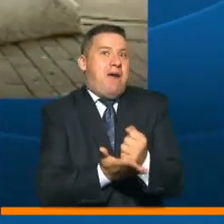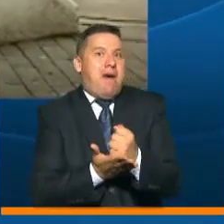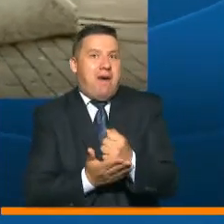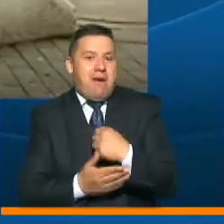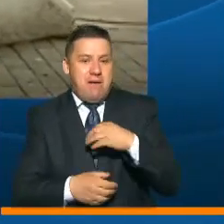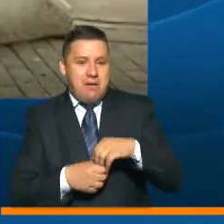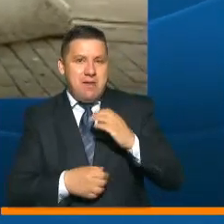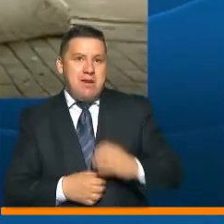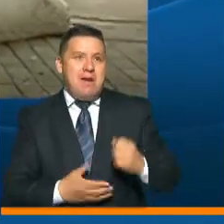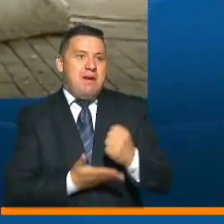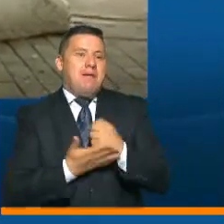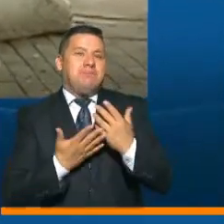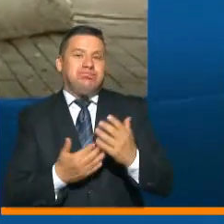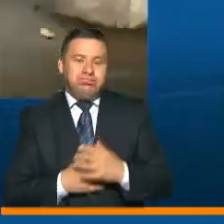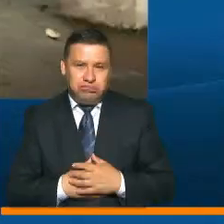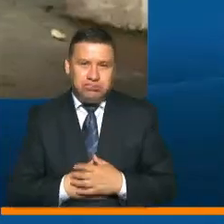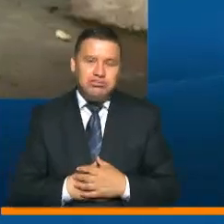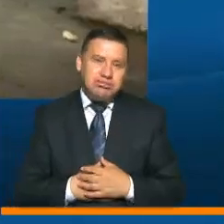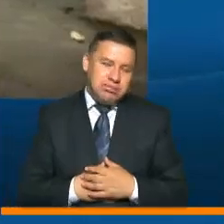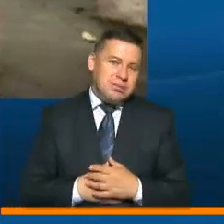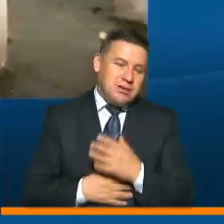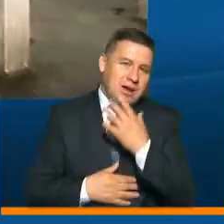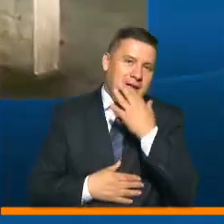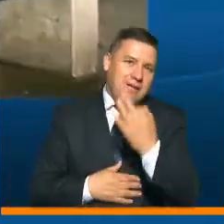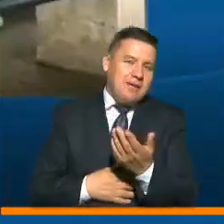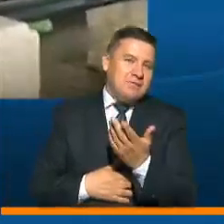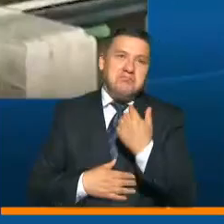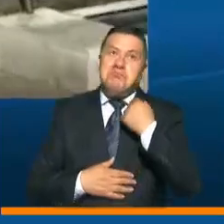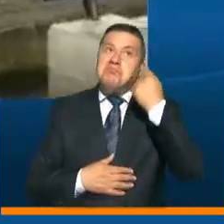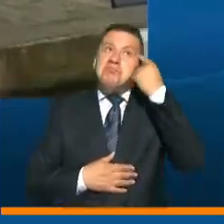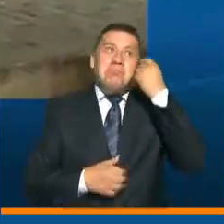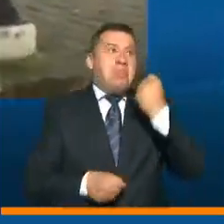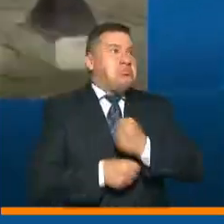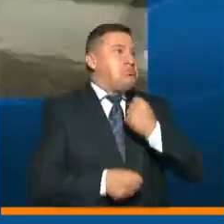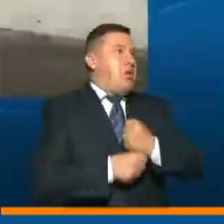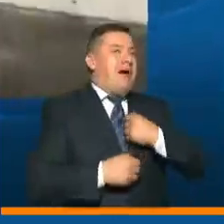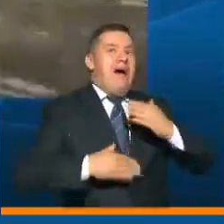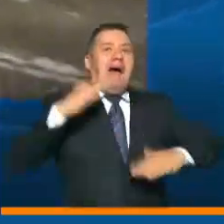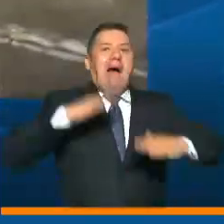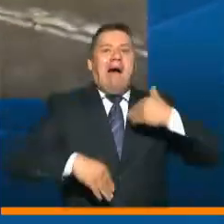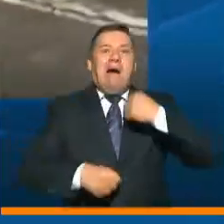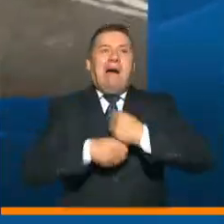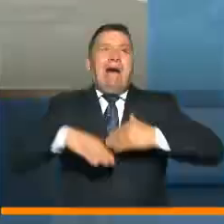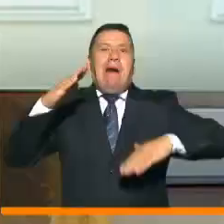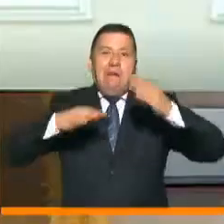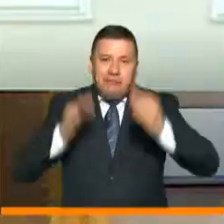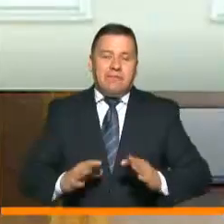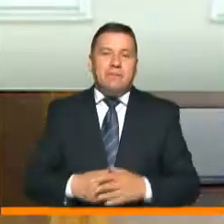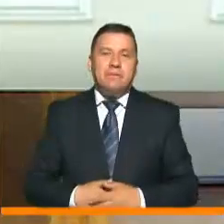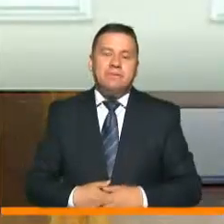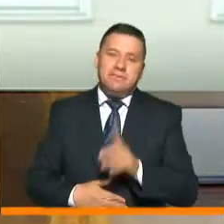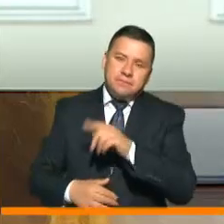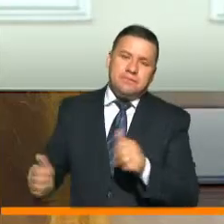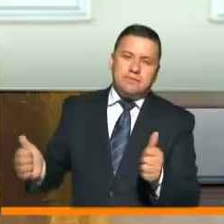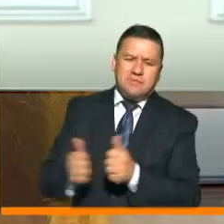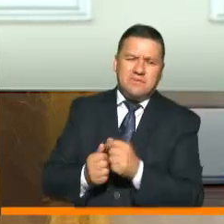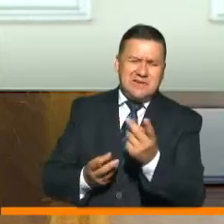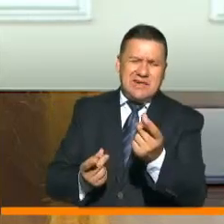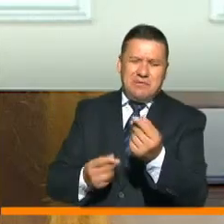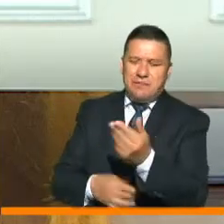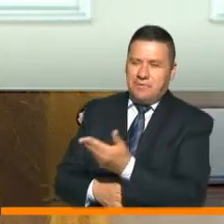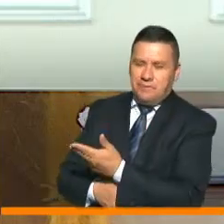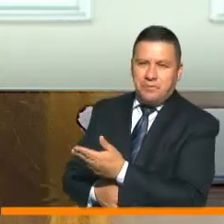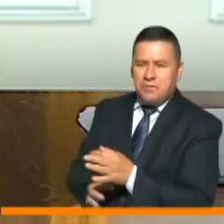muchos colombianos que de cierta manera no contamos con trabajo estable. Y nos acompaña